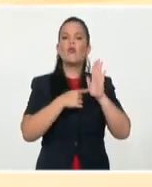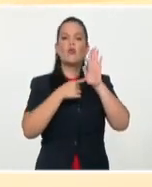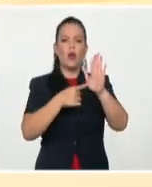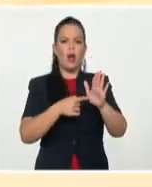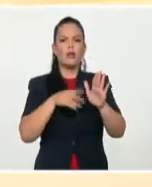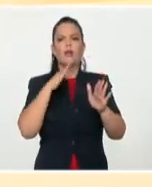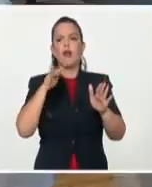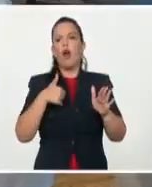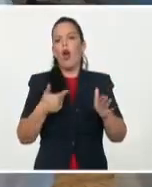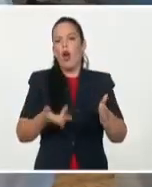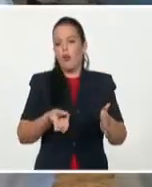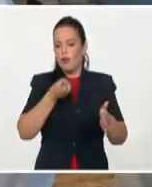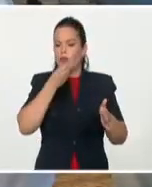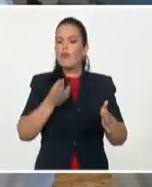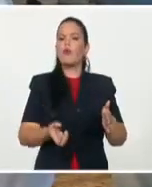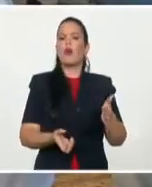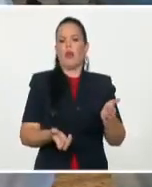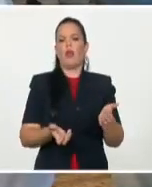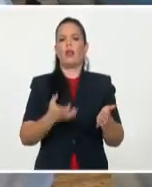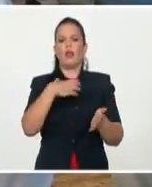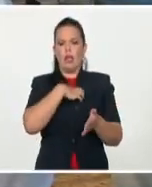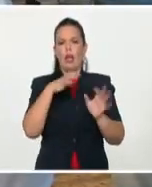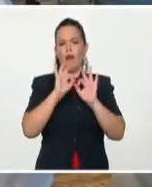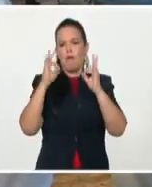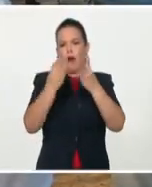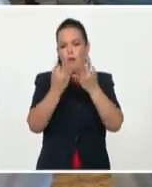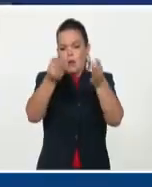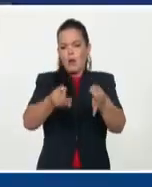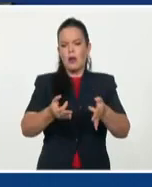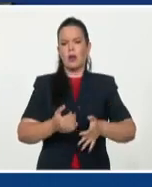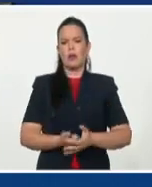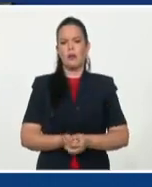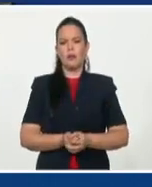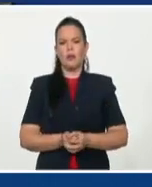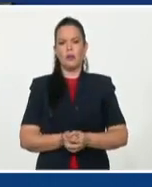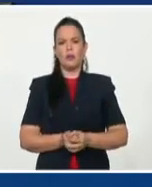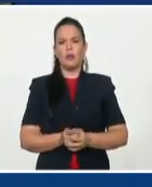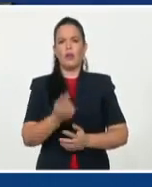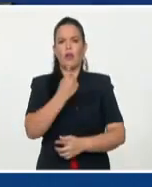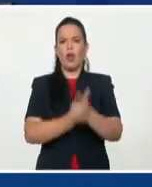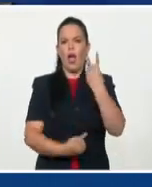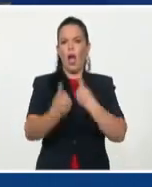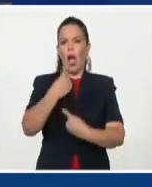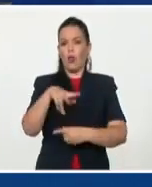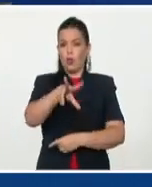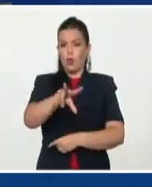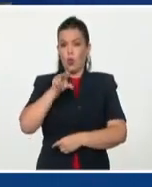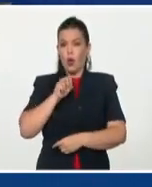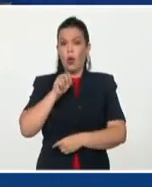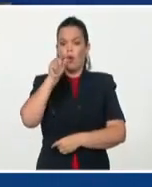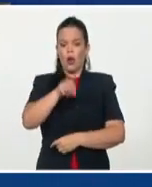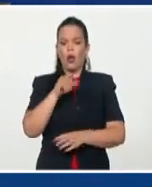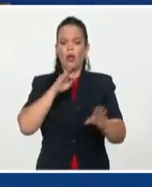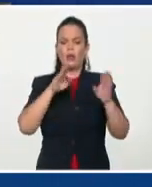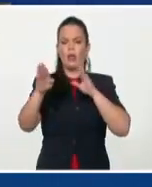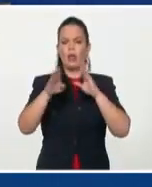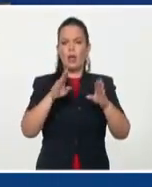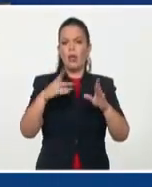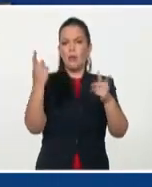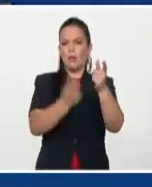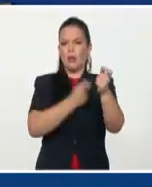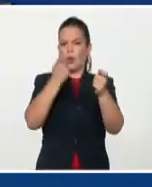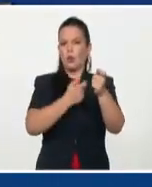una familia en toda su legitimidad. Como un elemento novedoso en este programa de las Jornadas Cubanas contra la Homofobia y la Transfobia, vamos a tener